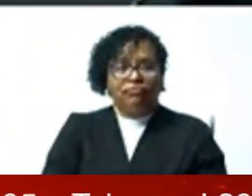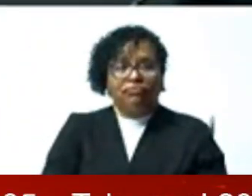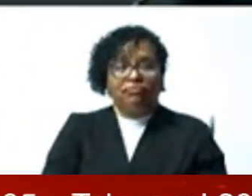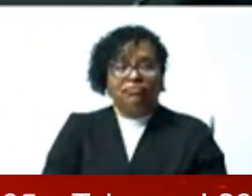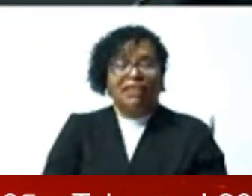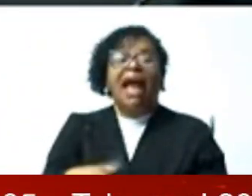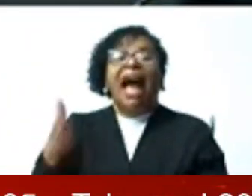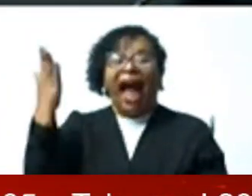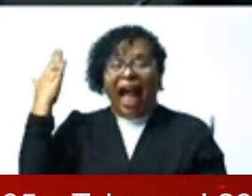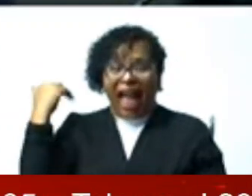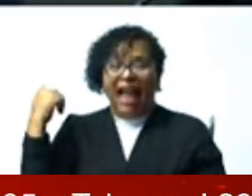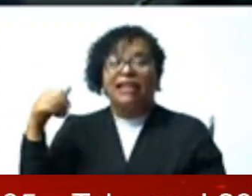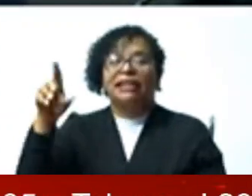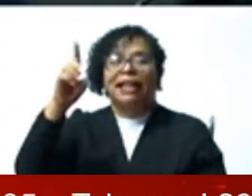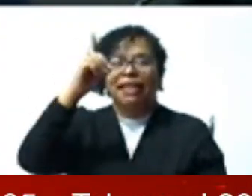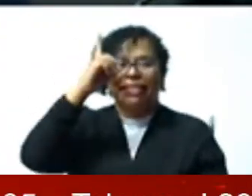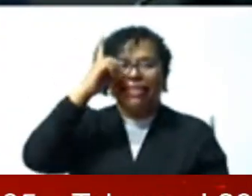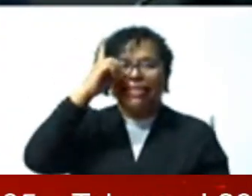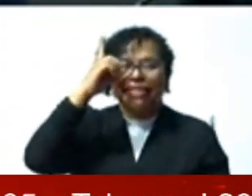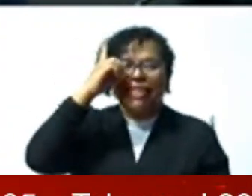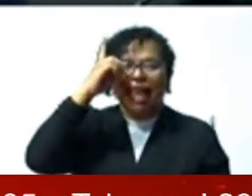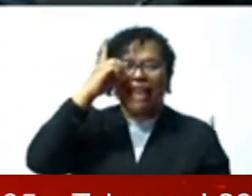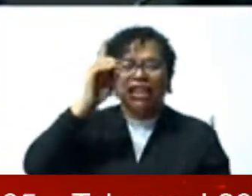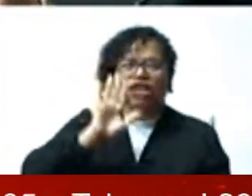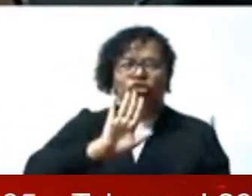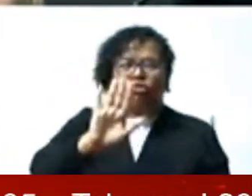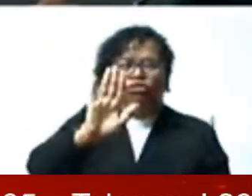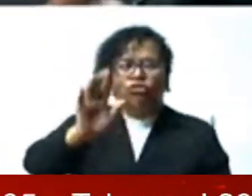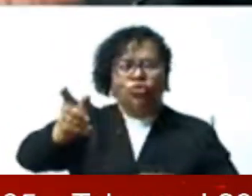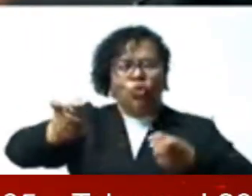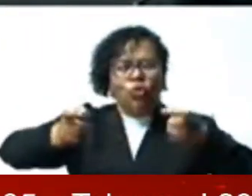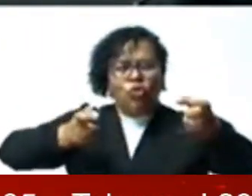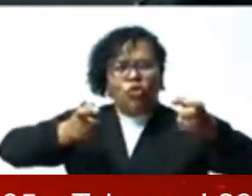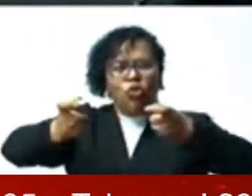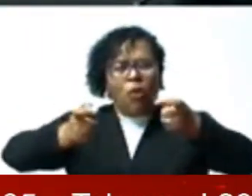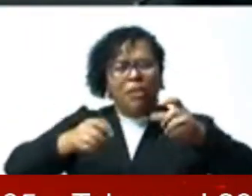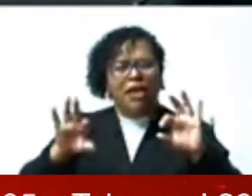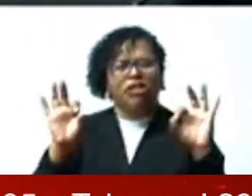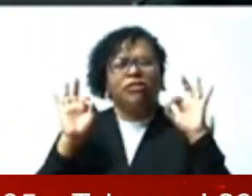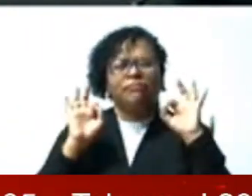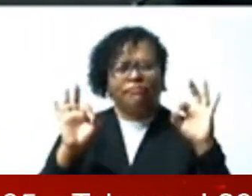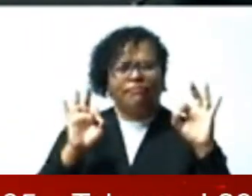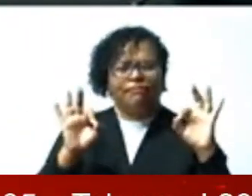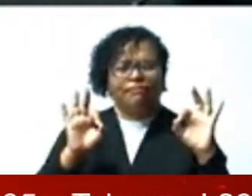Sánchez, el programa del 911 ha sido destruido por este gobierno.